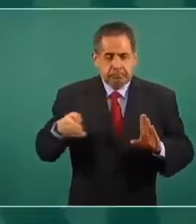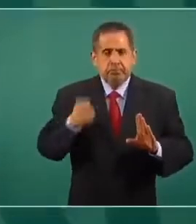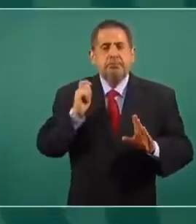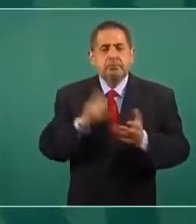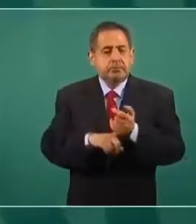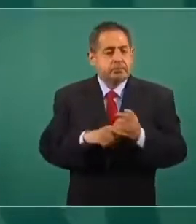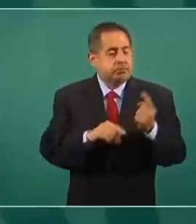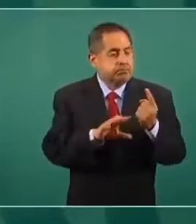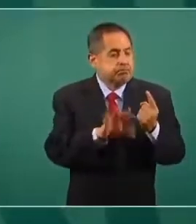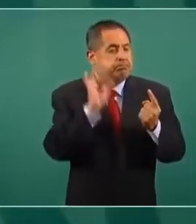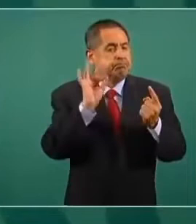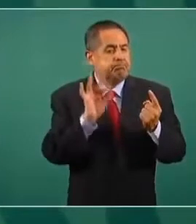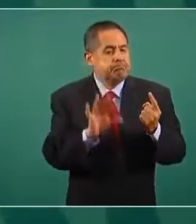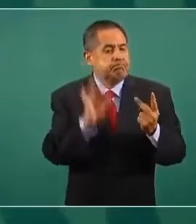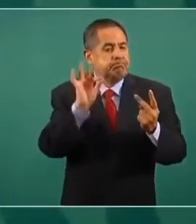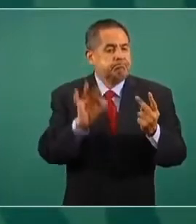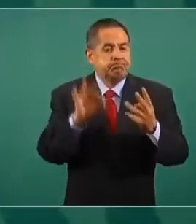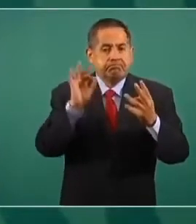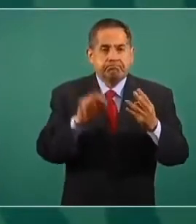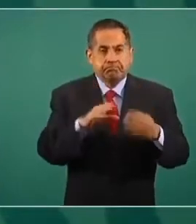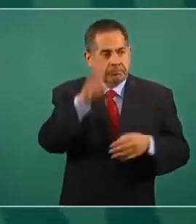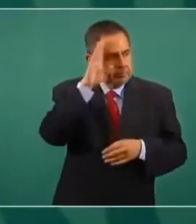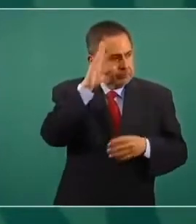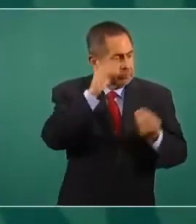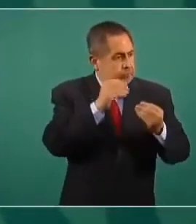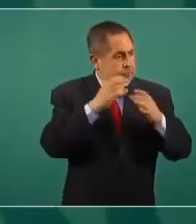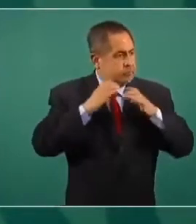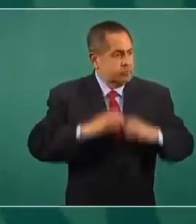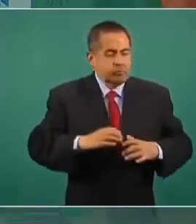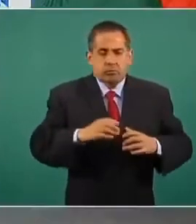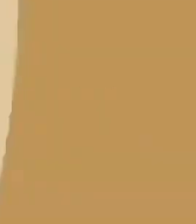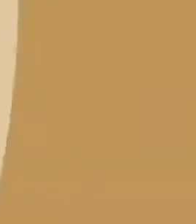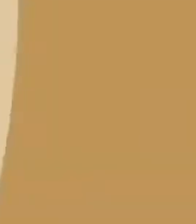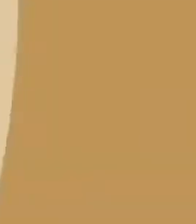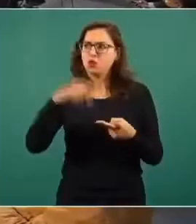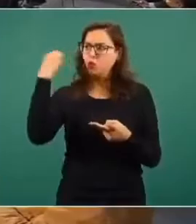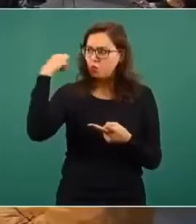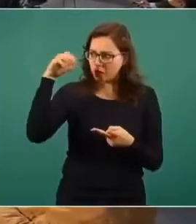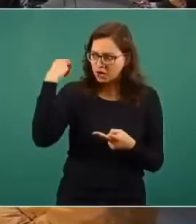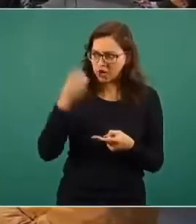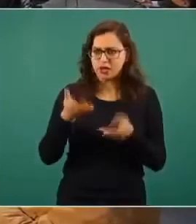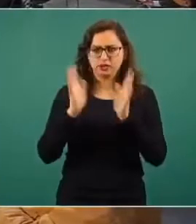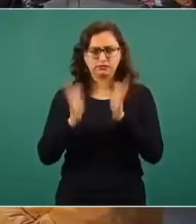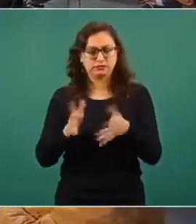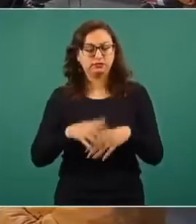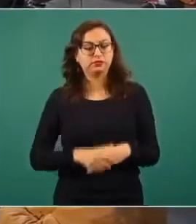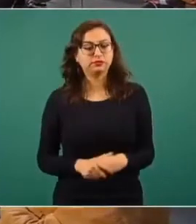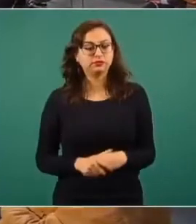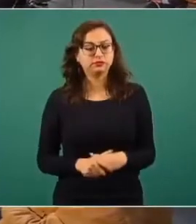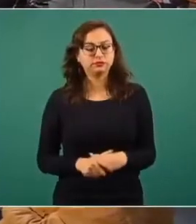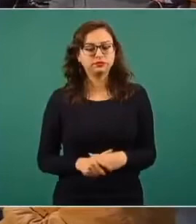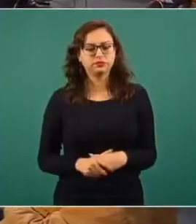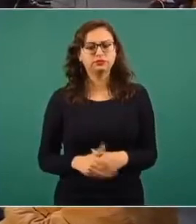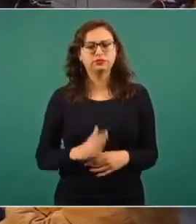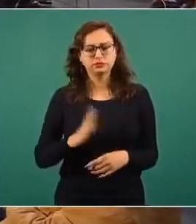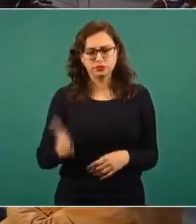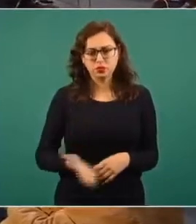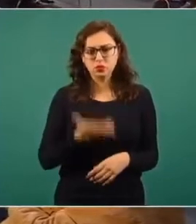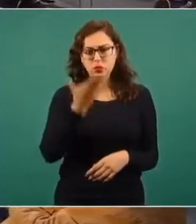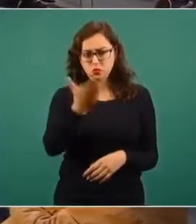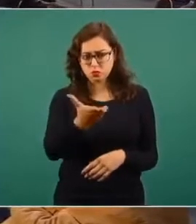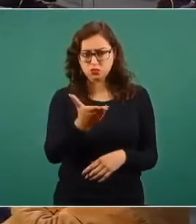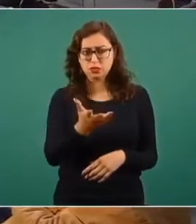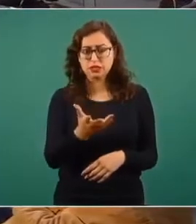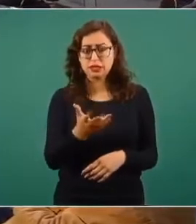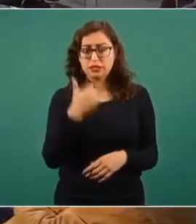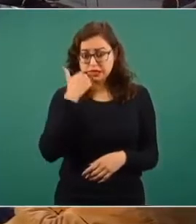3 hallazgos masivos en Guanajuato de fosas clandestinas masivas. A pregunta expresa de una reportera sobre el debate acerca